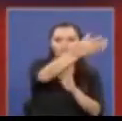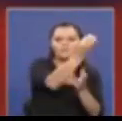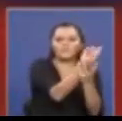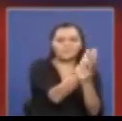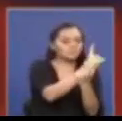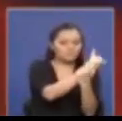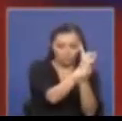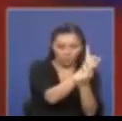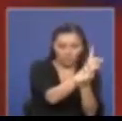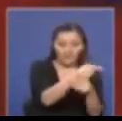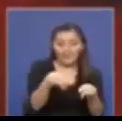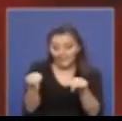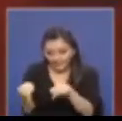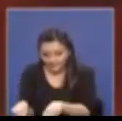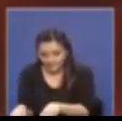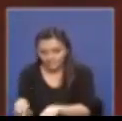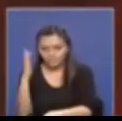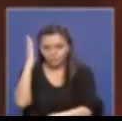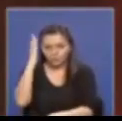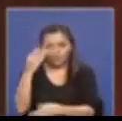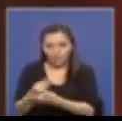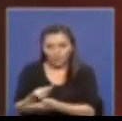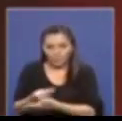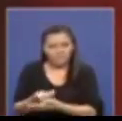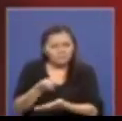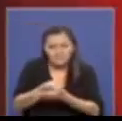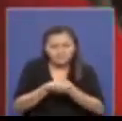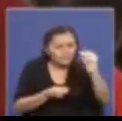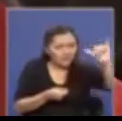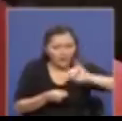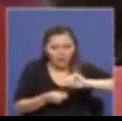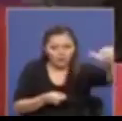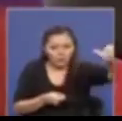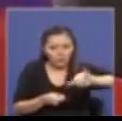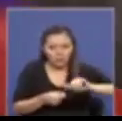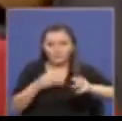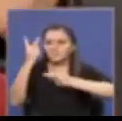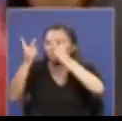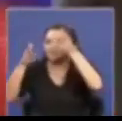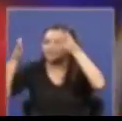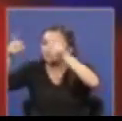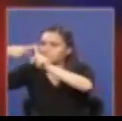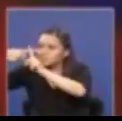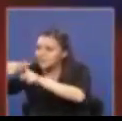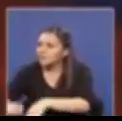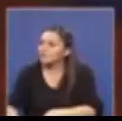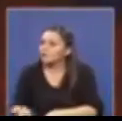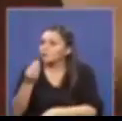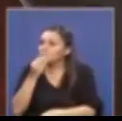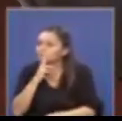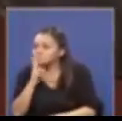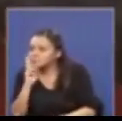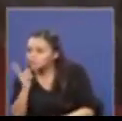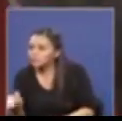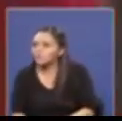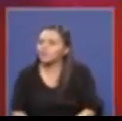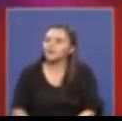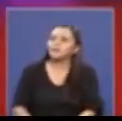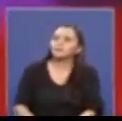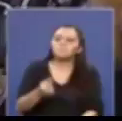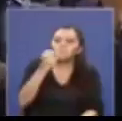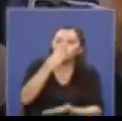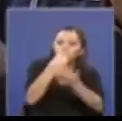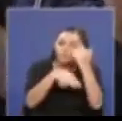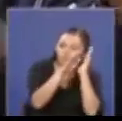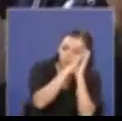lo mismo, al mismo precio, pero ahora en nuestra querida Tulcán, y podrá visitar el cementerio, podrá pegarse un almuerzo en el restaurante, podrá llegar a